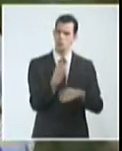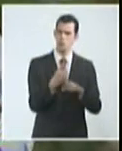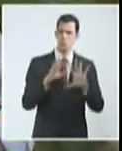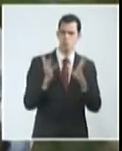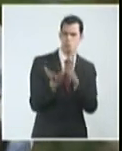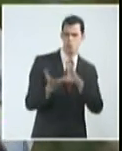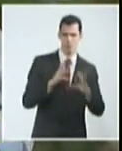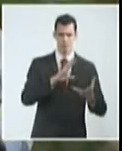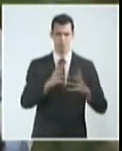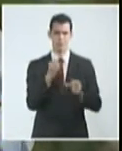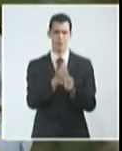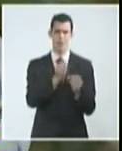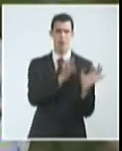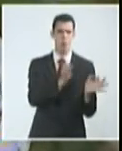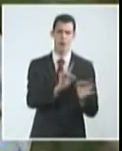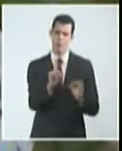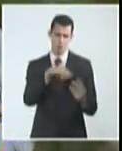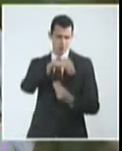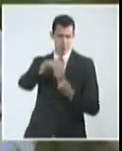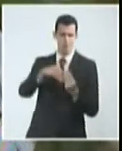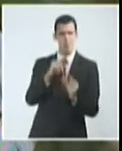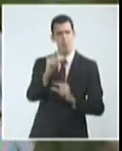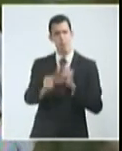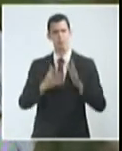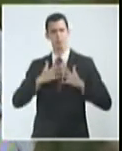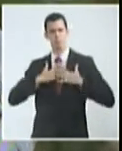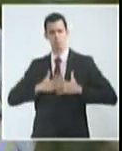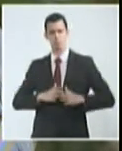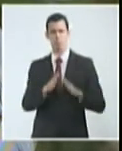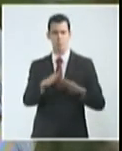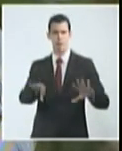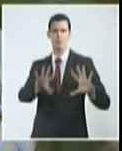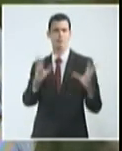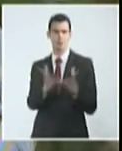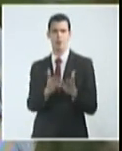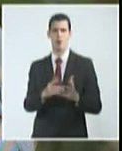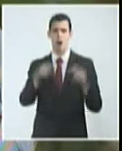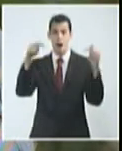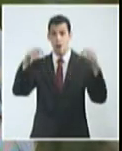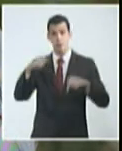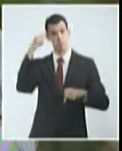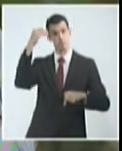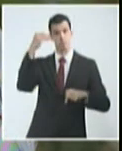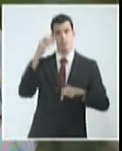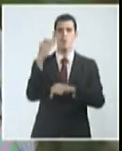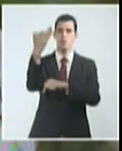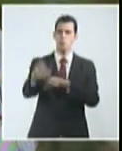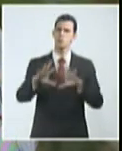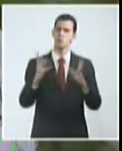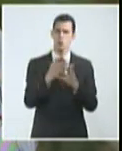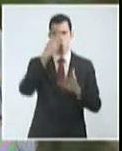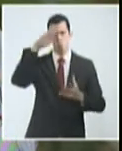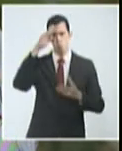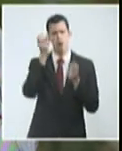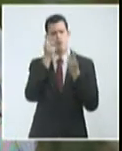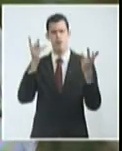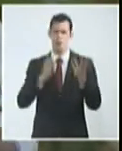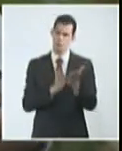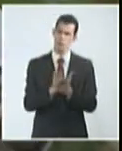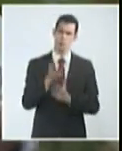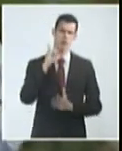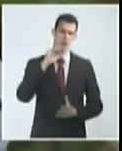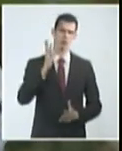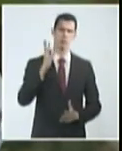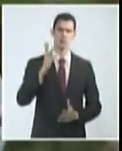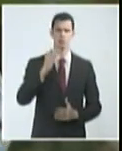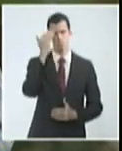Tranquilos, atentos y seguros. En paz, en el presente y en el futuro, Cuba vive y vivirá. Gracias